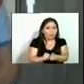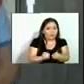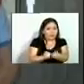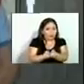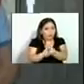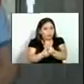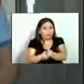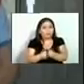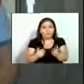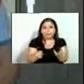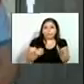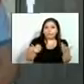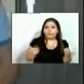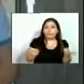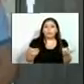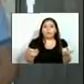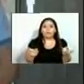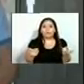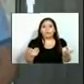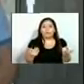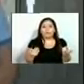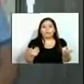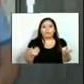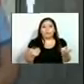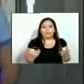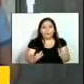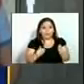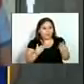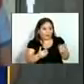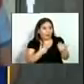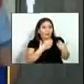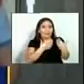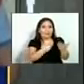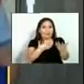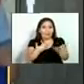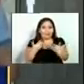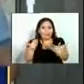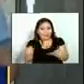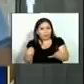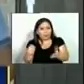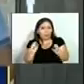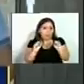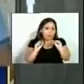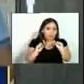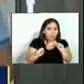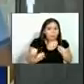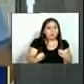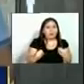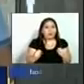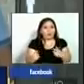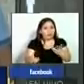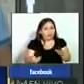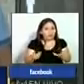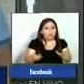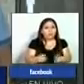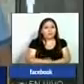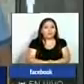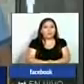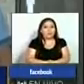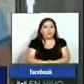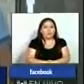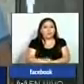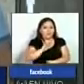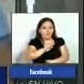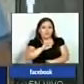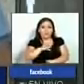Y de procurar Que Se les brinden Todos los servicios Esenciales Que requieren Las familias Que han